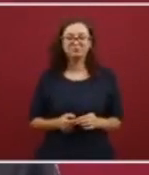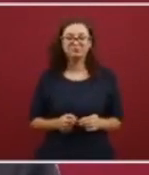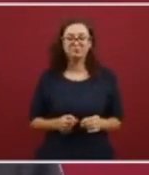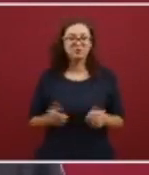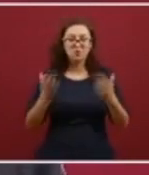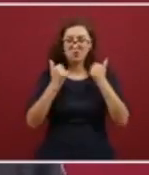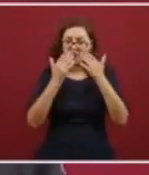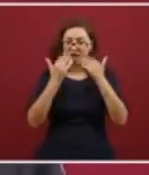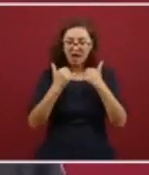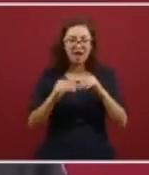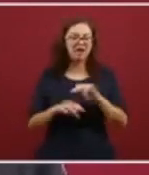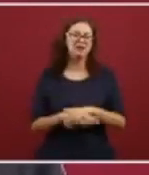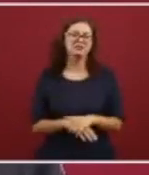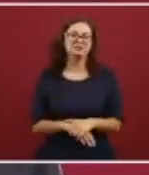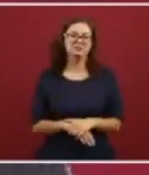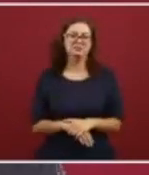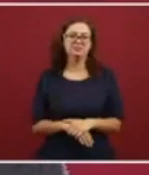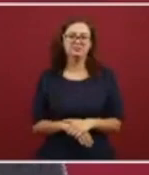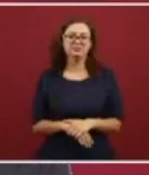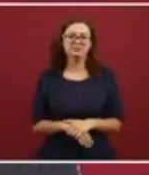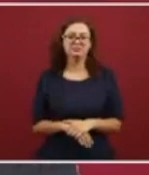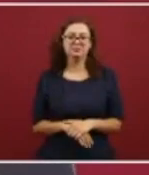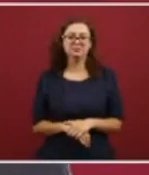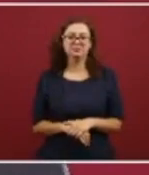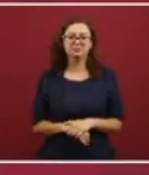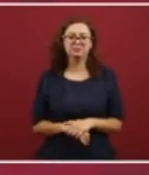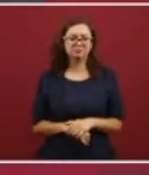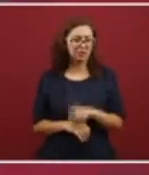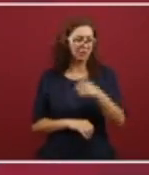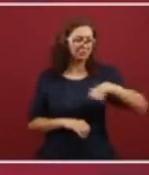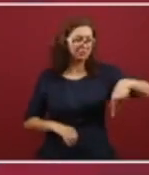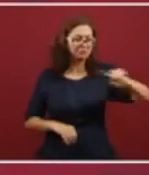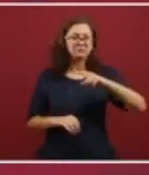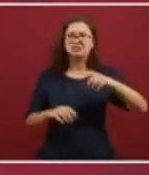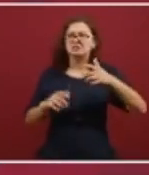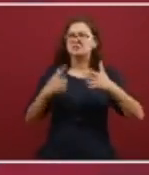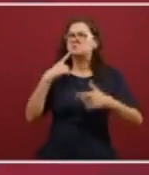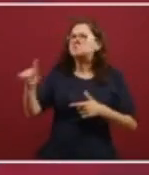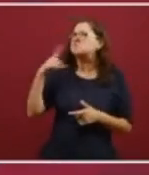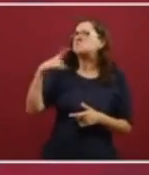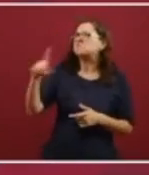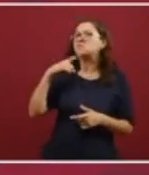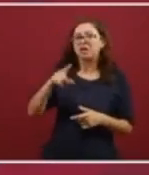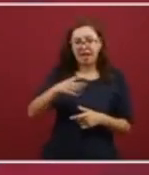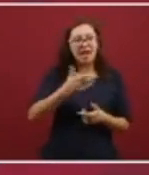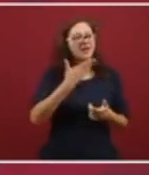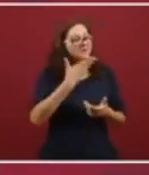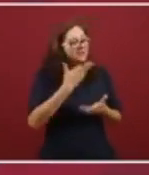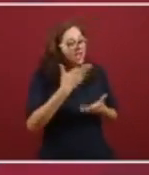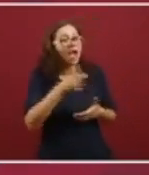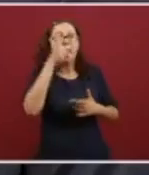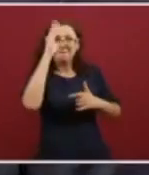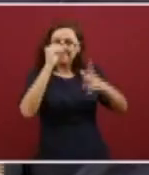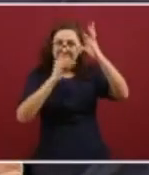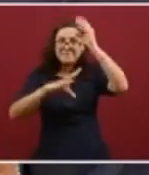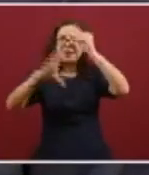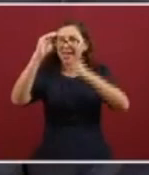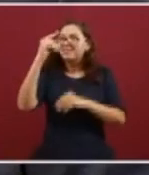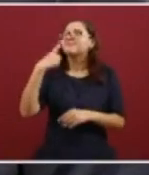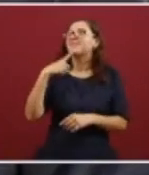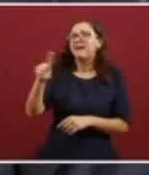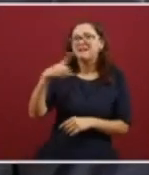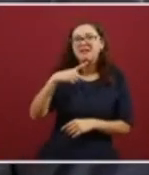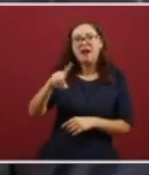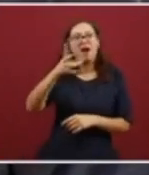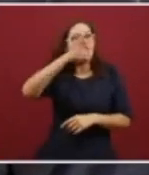no. Y además, qué bueno que protesten y que aprendan a protestar, que eso es muy